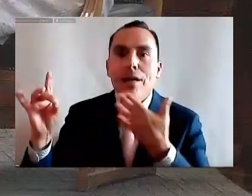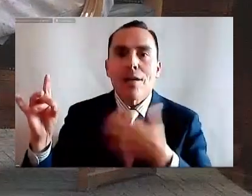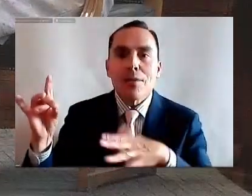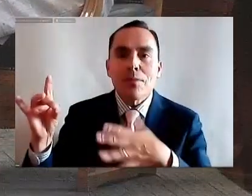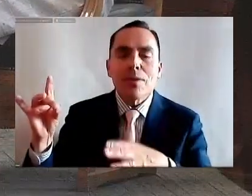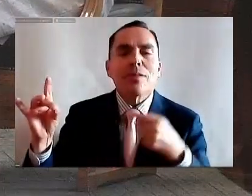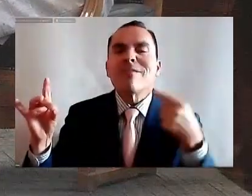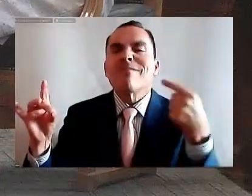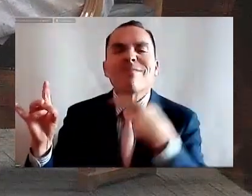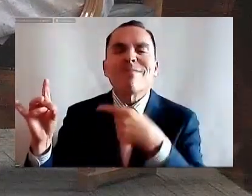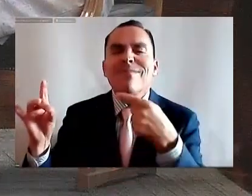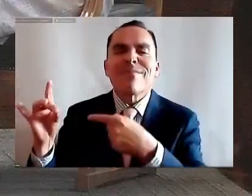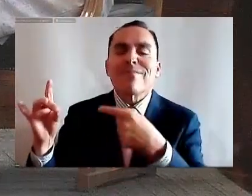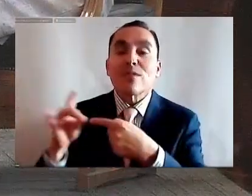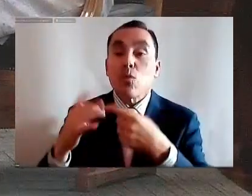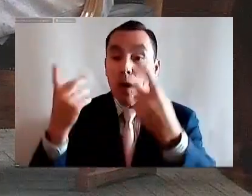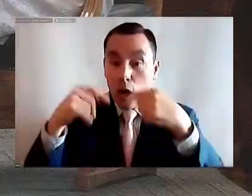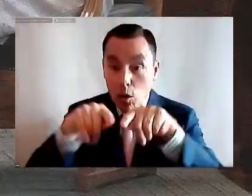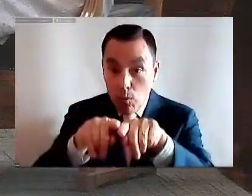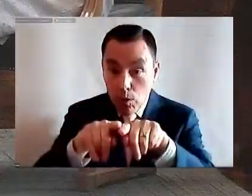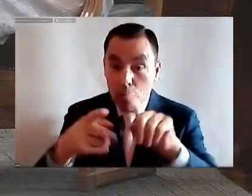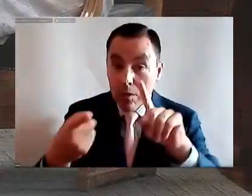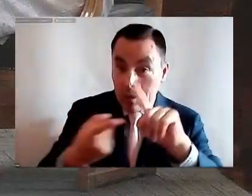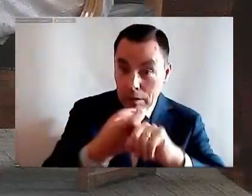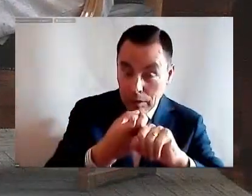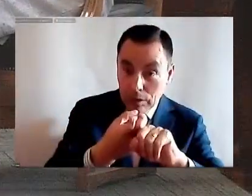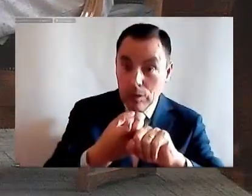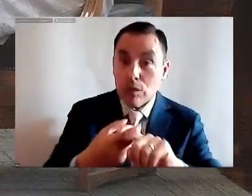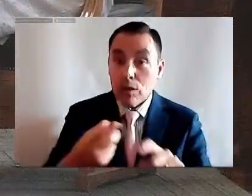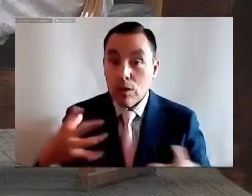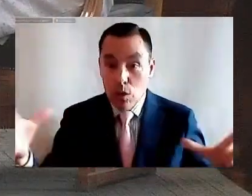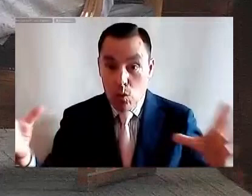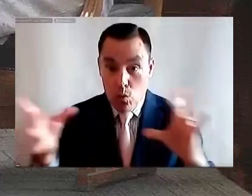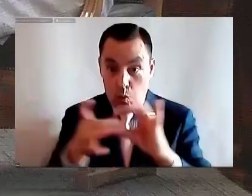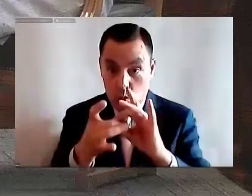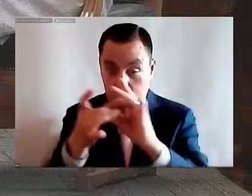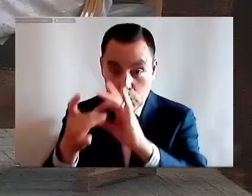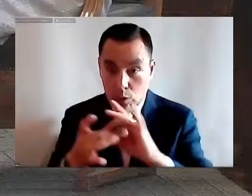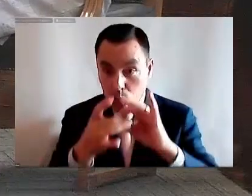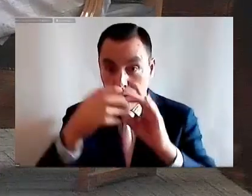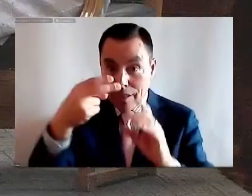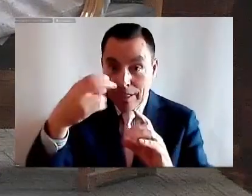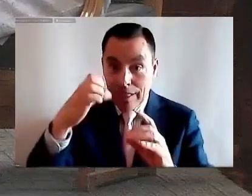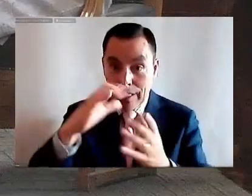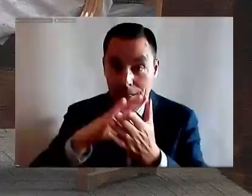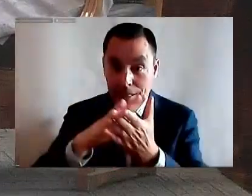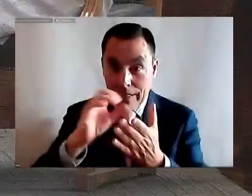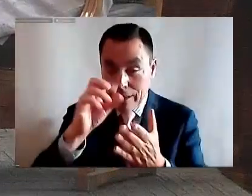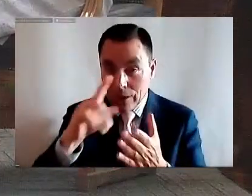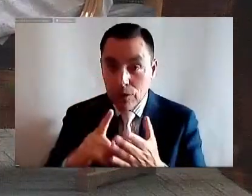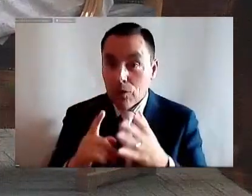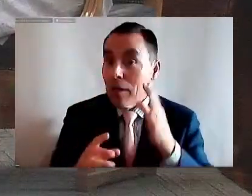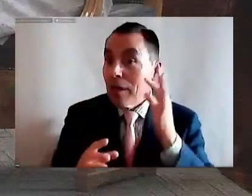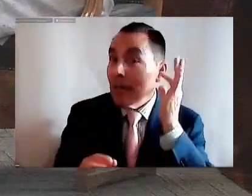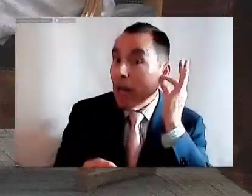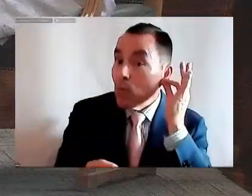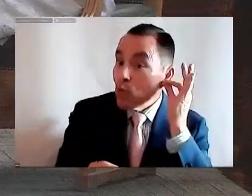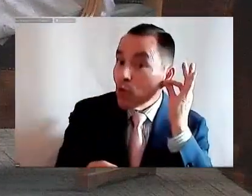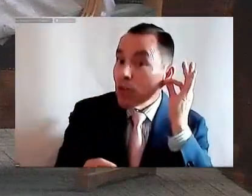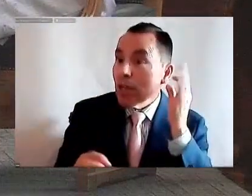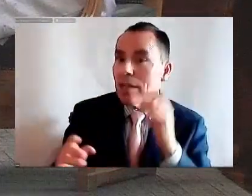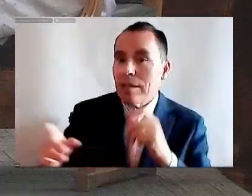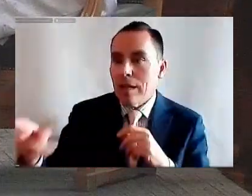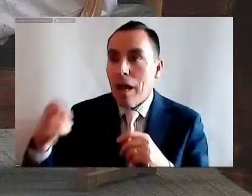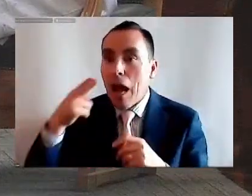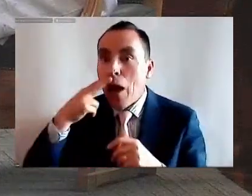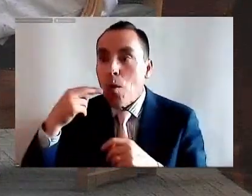las convivencias y en las uniones de hecho, aparece como que las mujeres le dan estabilidad al hombre. O sea,